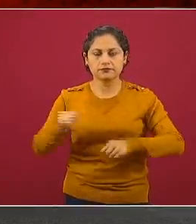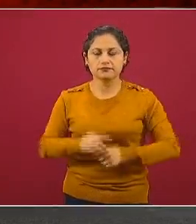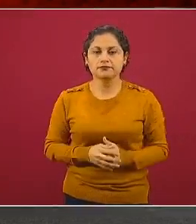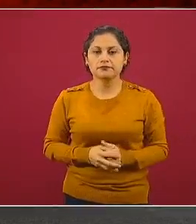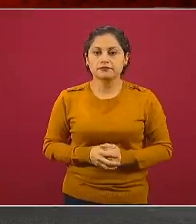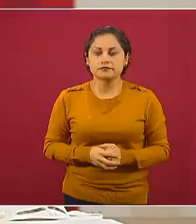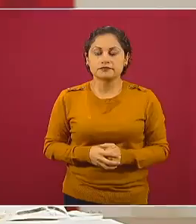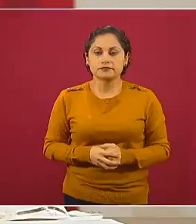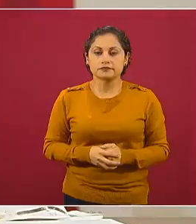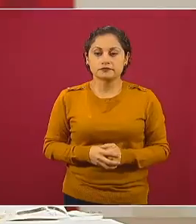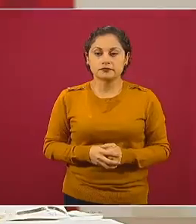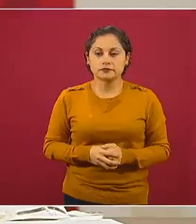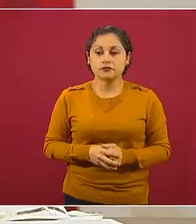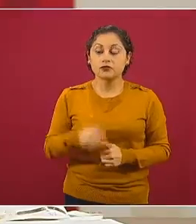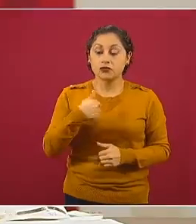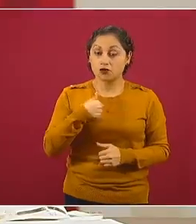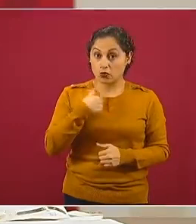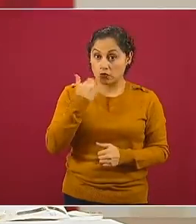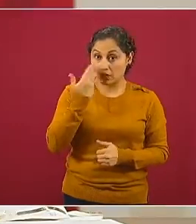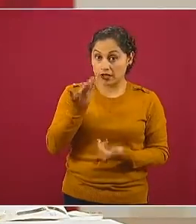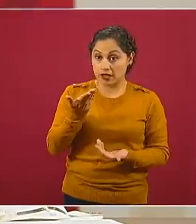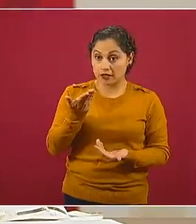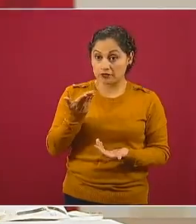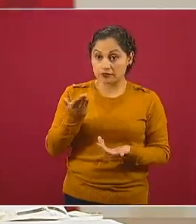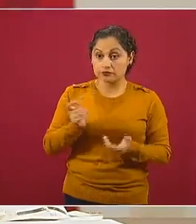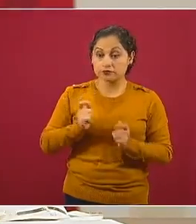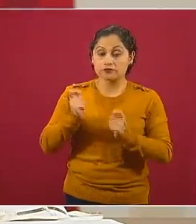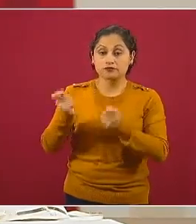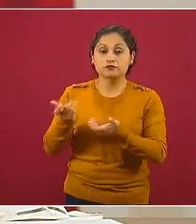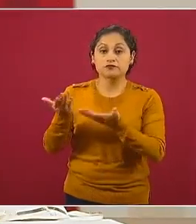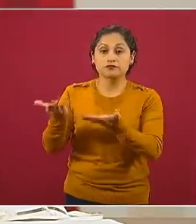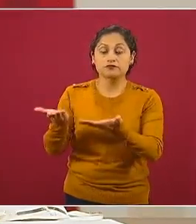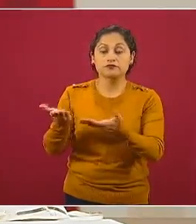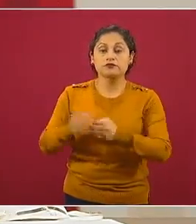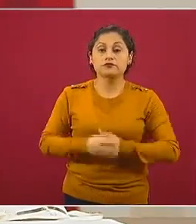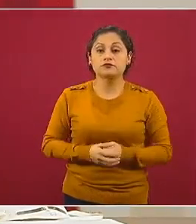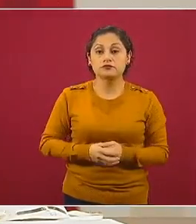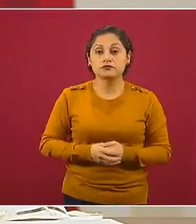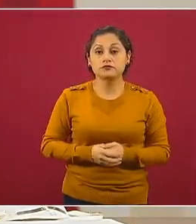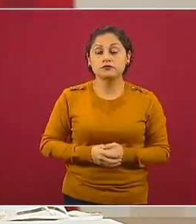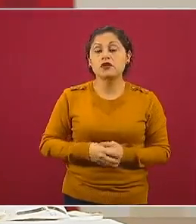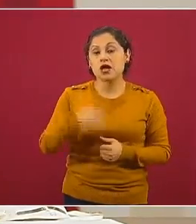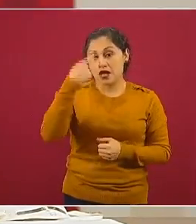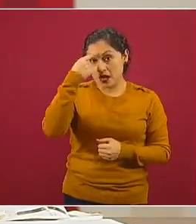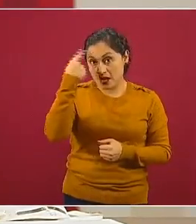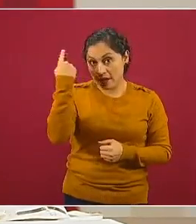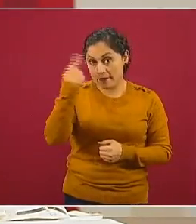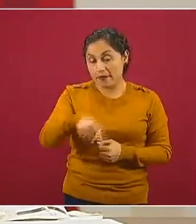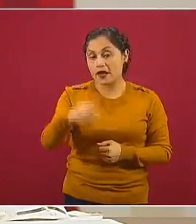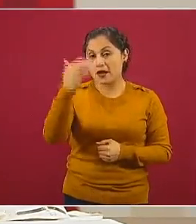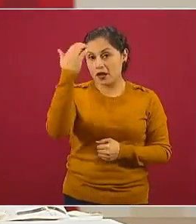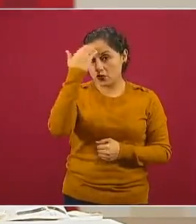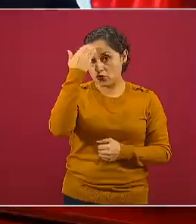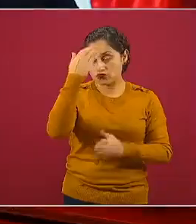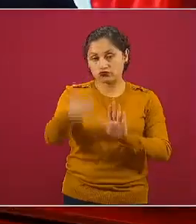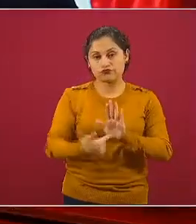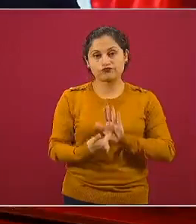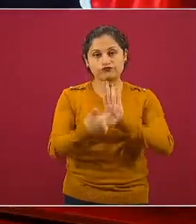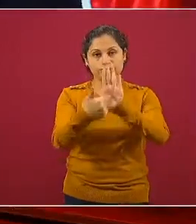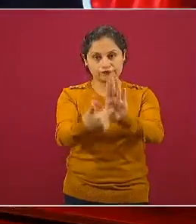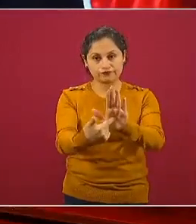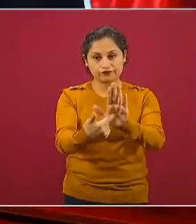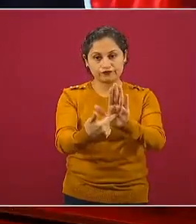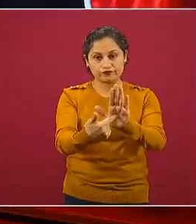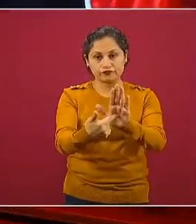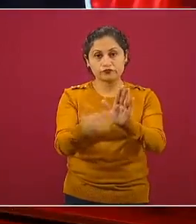Antes de darle la palabra para que dé a conocer el extracto del documento, que además es un documento de 100